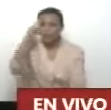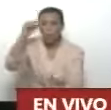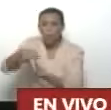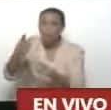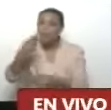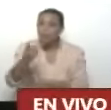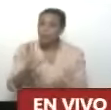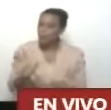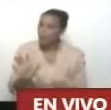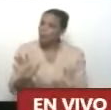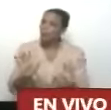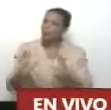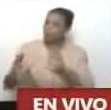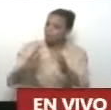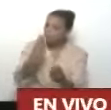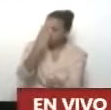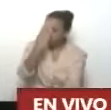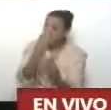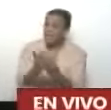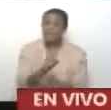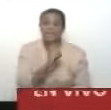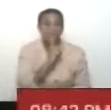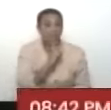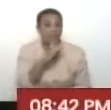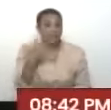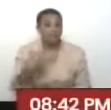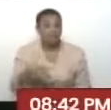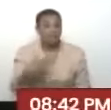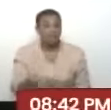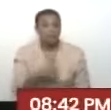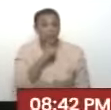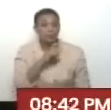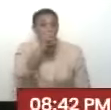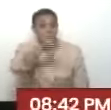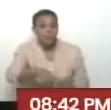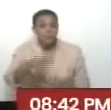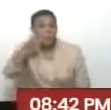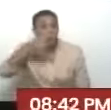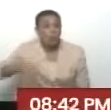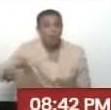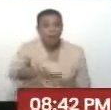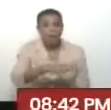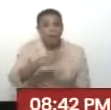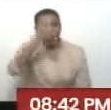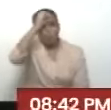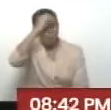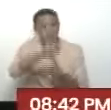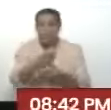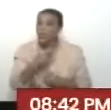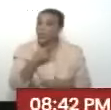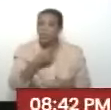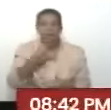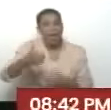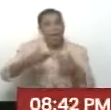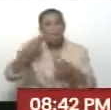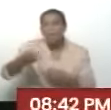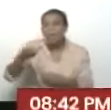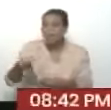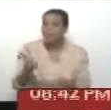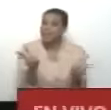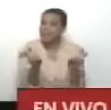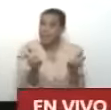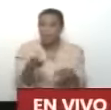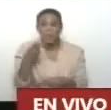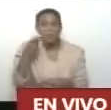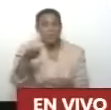los partidos políticos. Y mire que es difícil porque muchas veces hay mucho pueblo, mucha gente que no le gusta la política y que no habla los temas